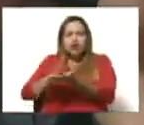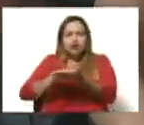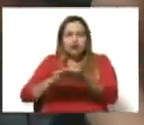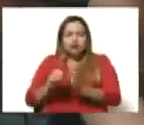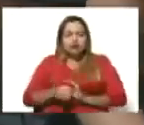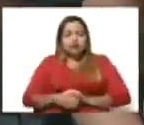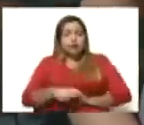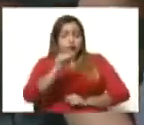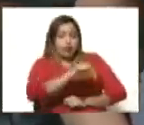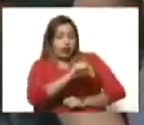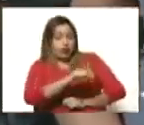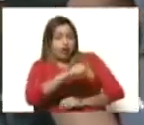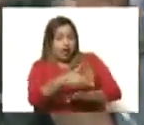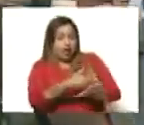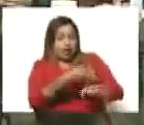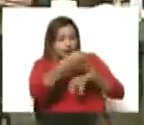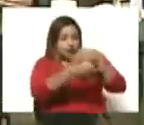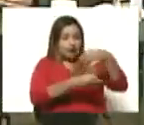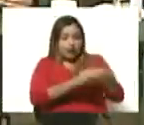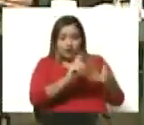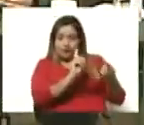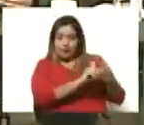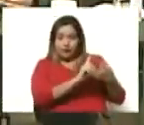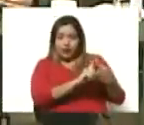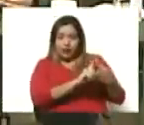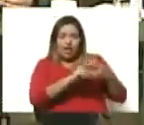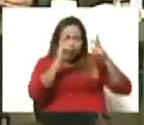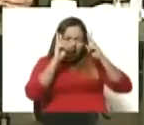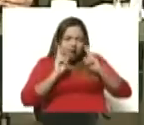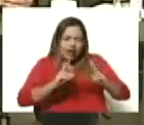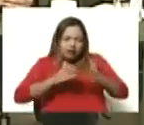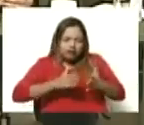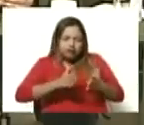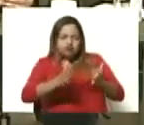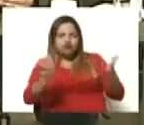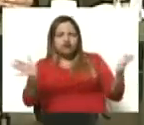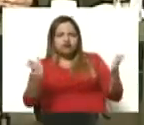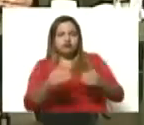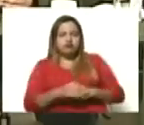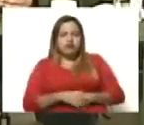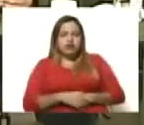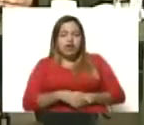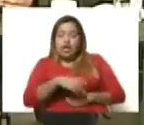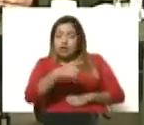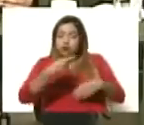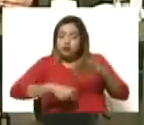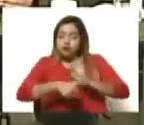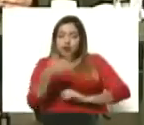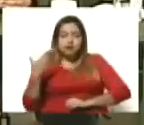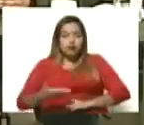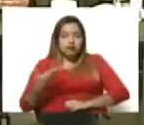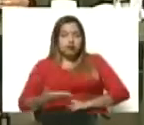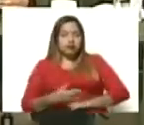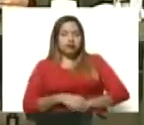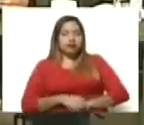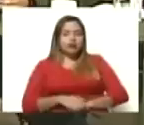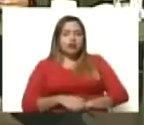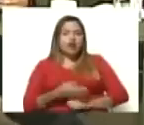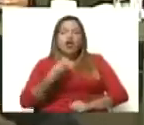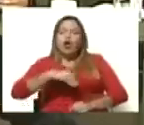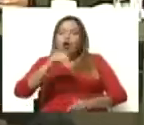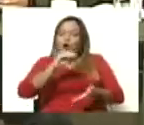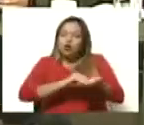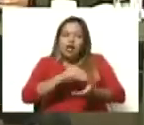Correcto, ahí como ustedes decía, el primer punto es despejar. Eso es vital y es lo que se ha venido haciendo, despejar, de forma que si venía otra vez